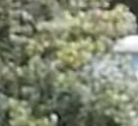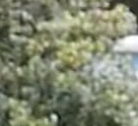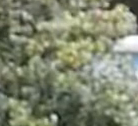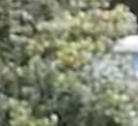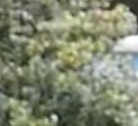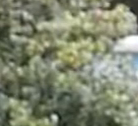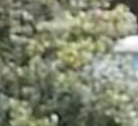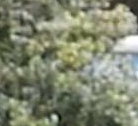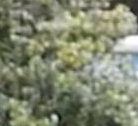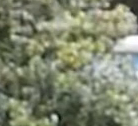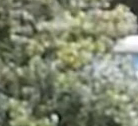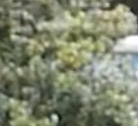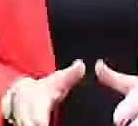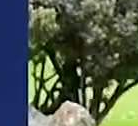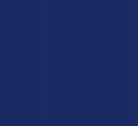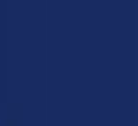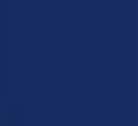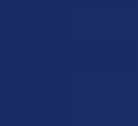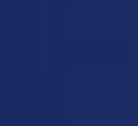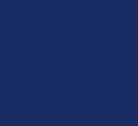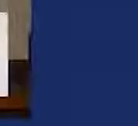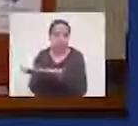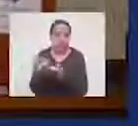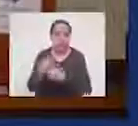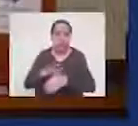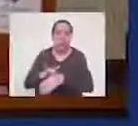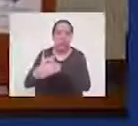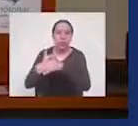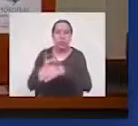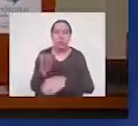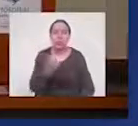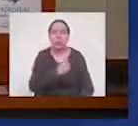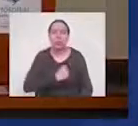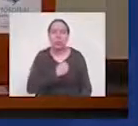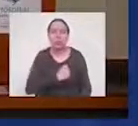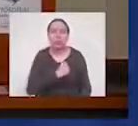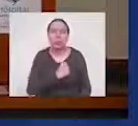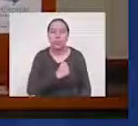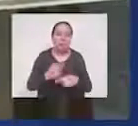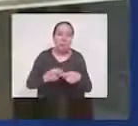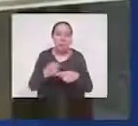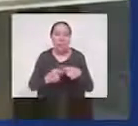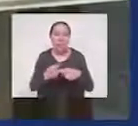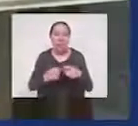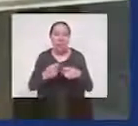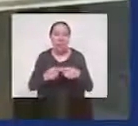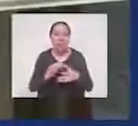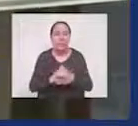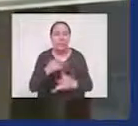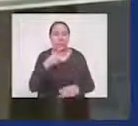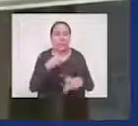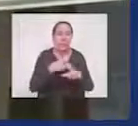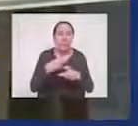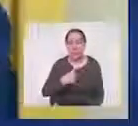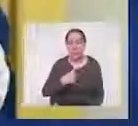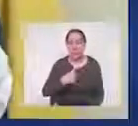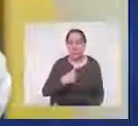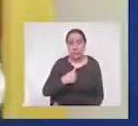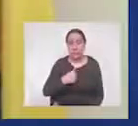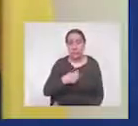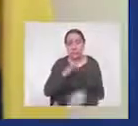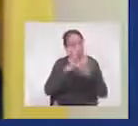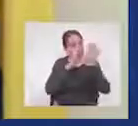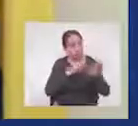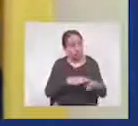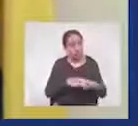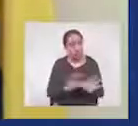cápsula número 1. Con el propósito de informar a los ciudadanos sobre la gestión realizada por la ESE Hospital Regional de Duitama